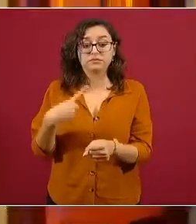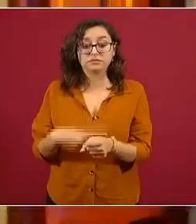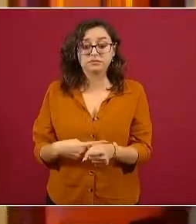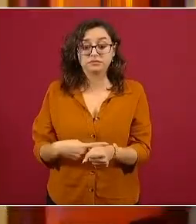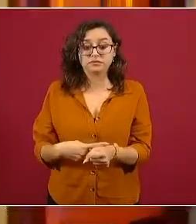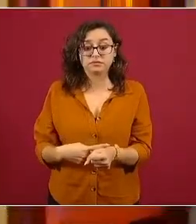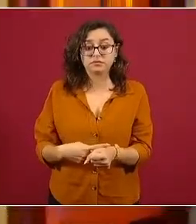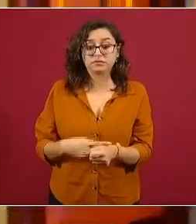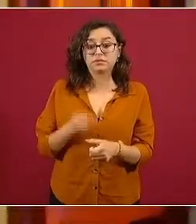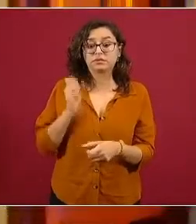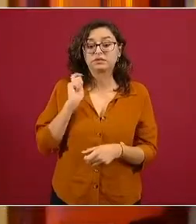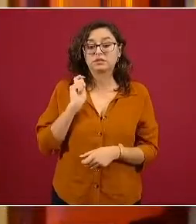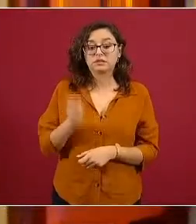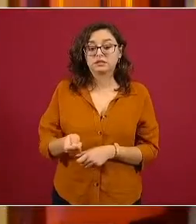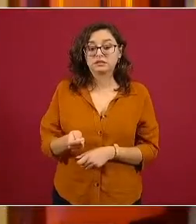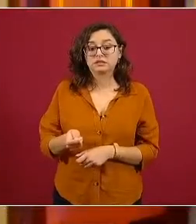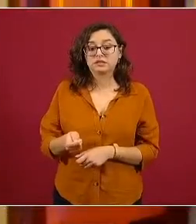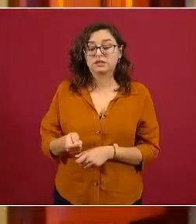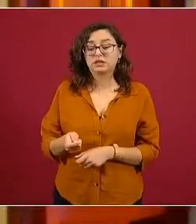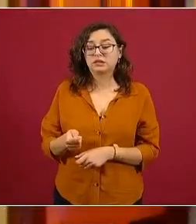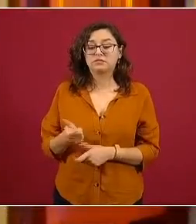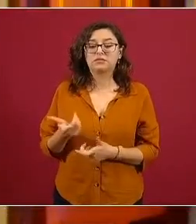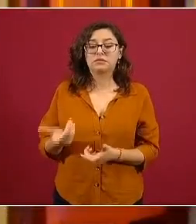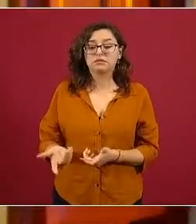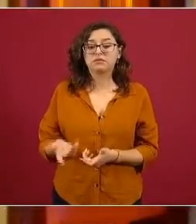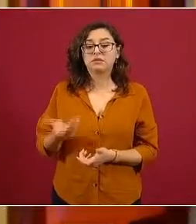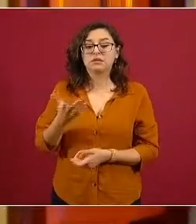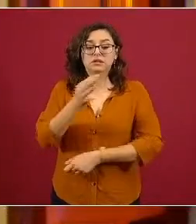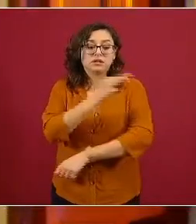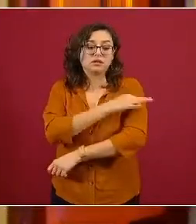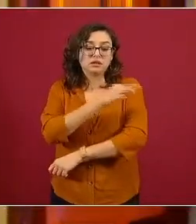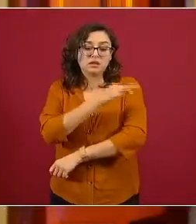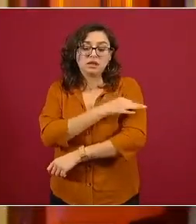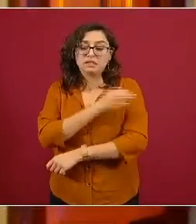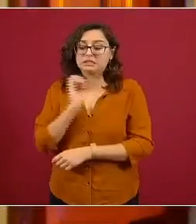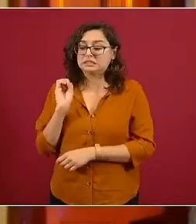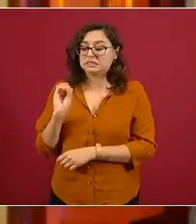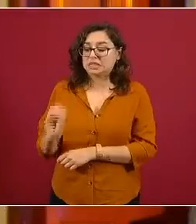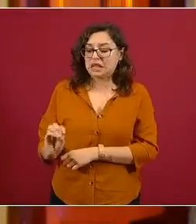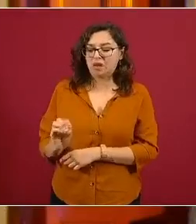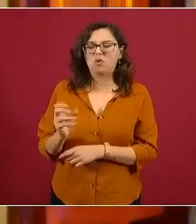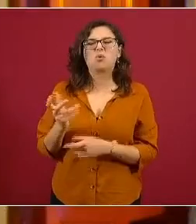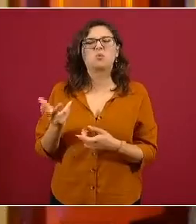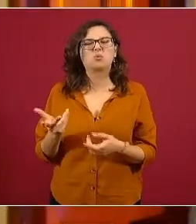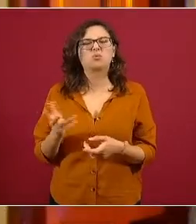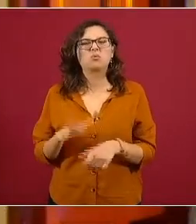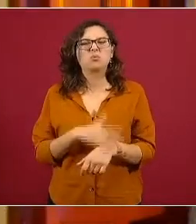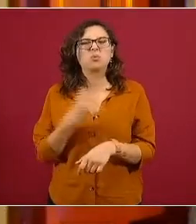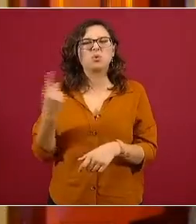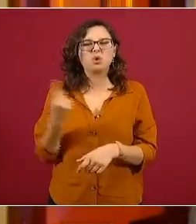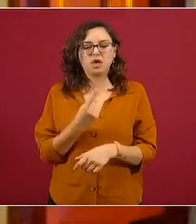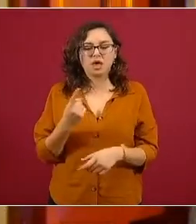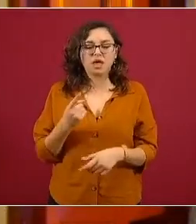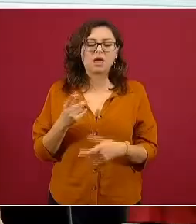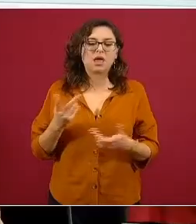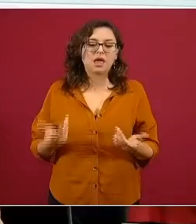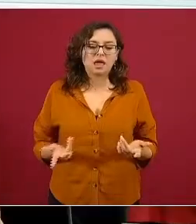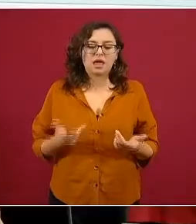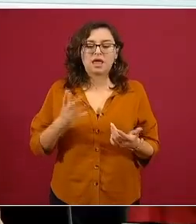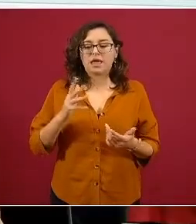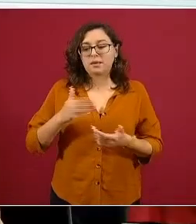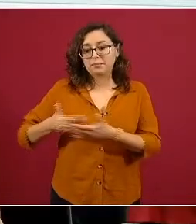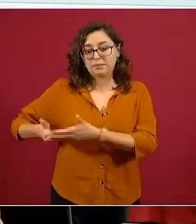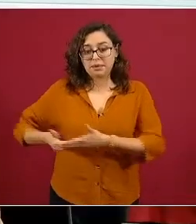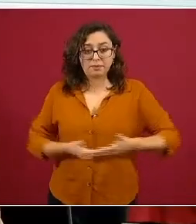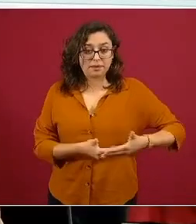dosis 0, porque la mamá transmite, hagan de cuenta, como una cantidad de anticuerpos al bebé, y entonces cuando se